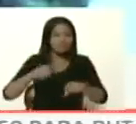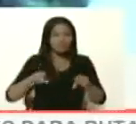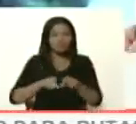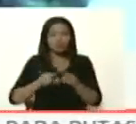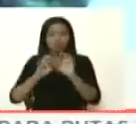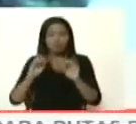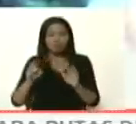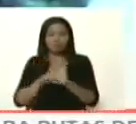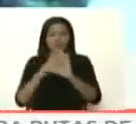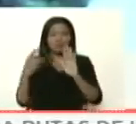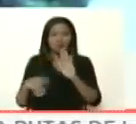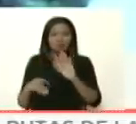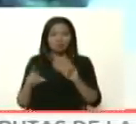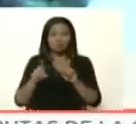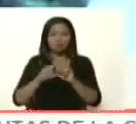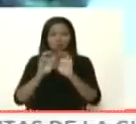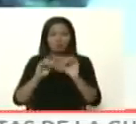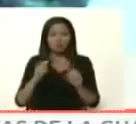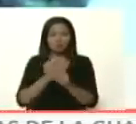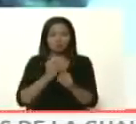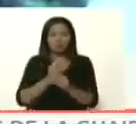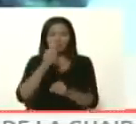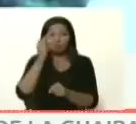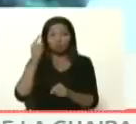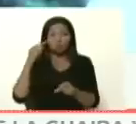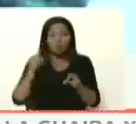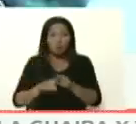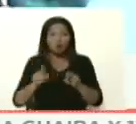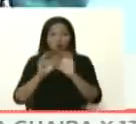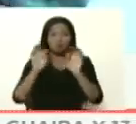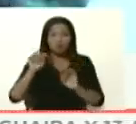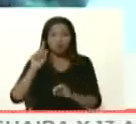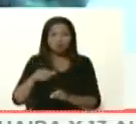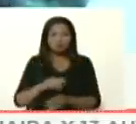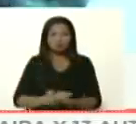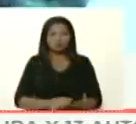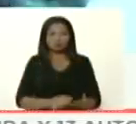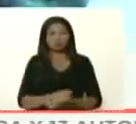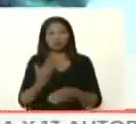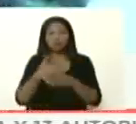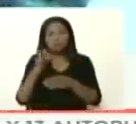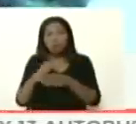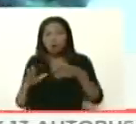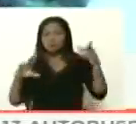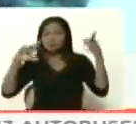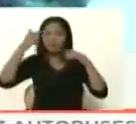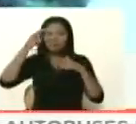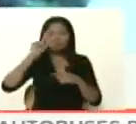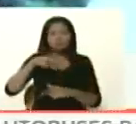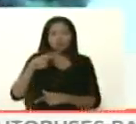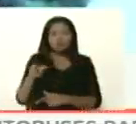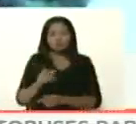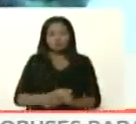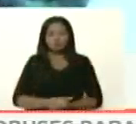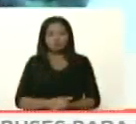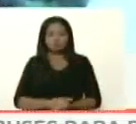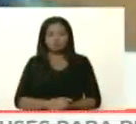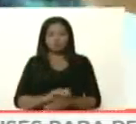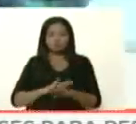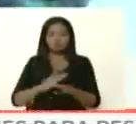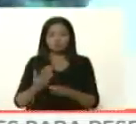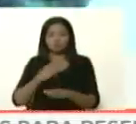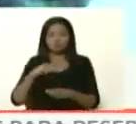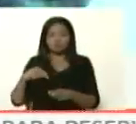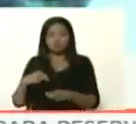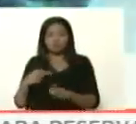los derechos y los deberes de los trabajadores sindicalizados, sean chavistas o no lo sean, presidente, porque nosotros